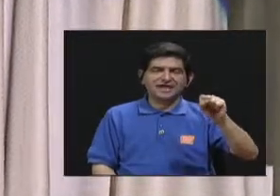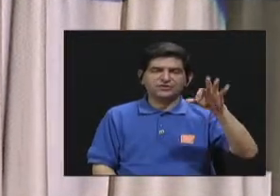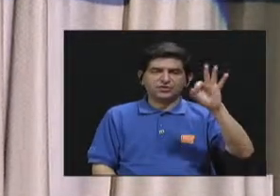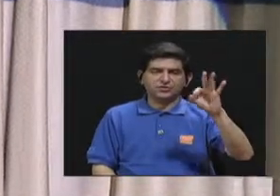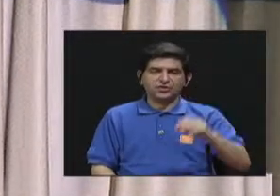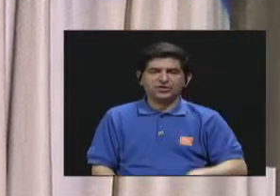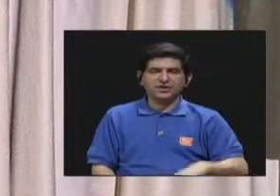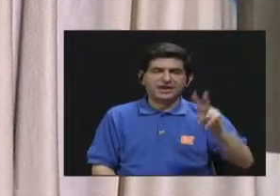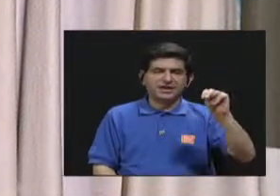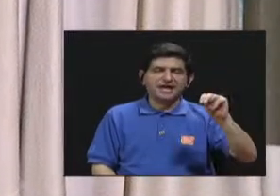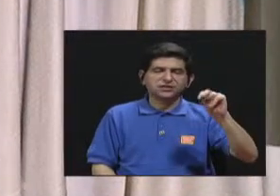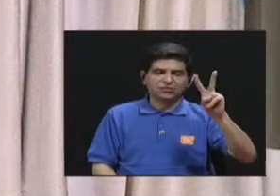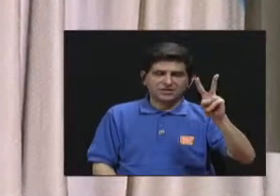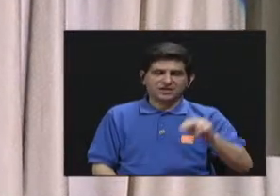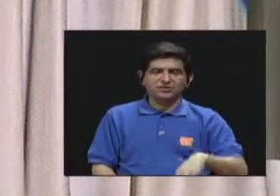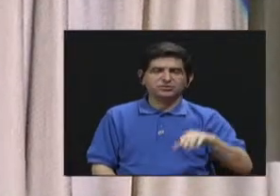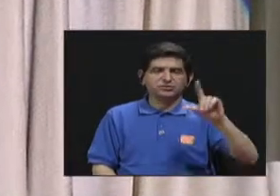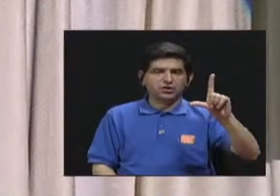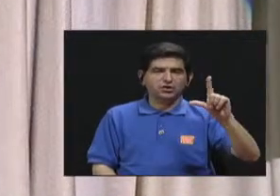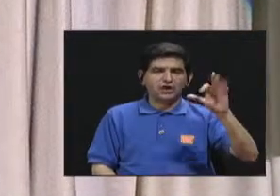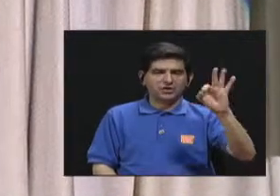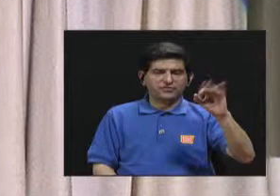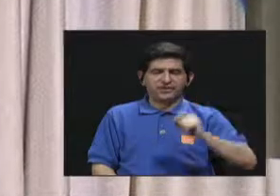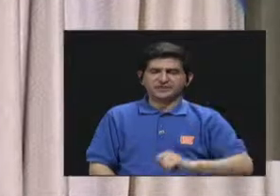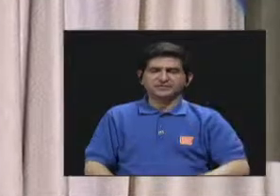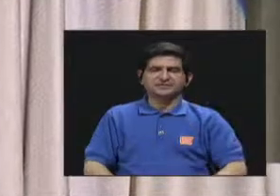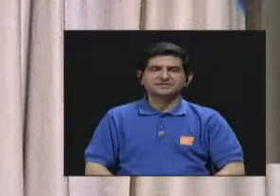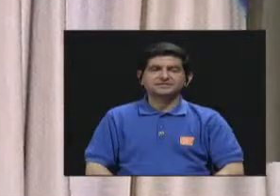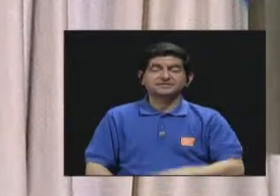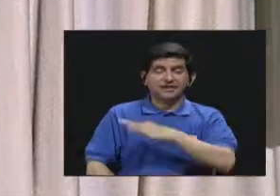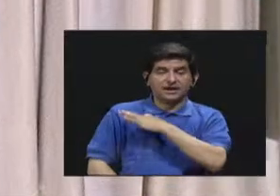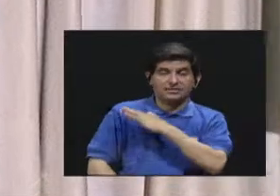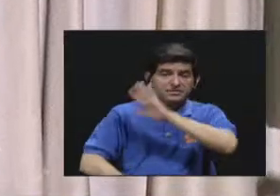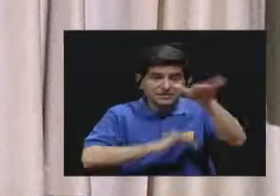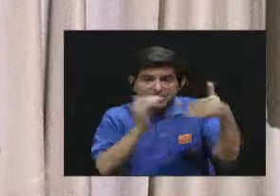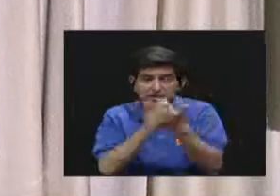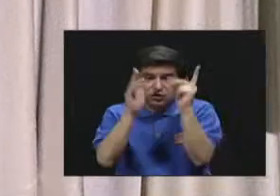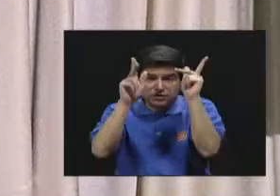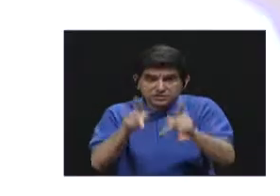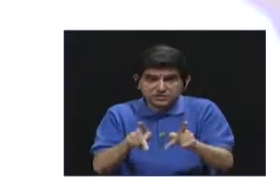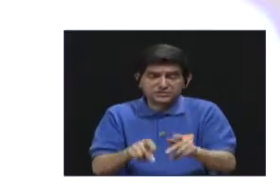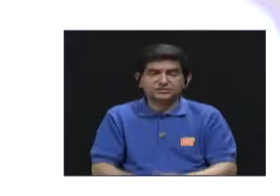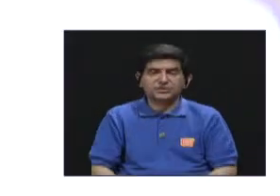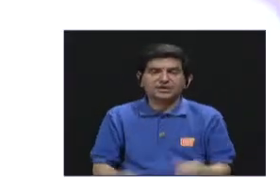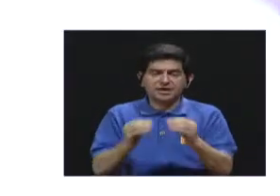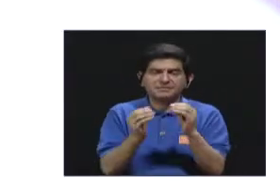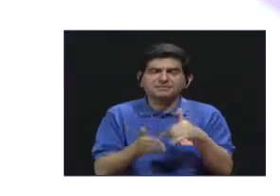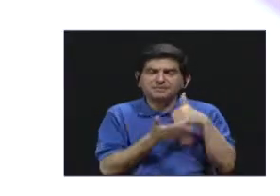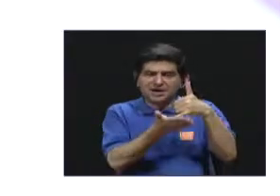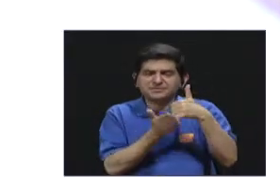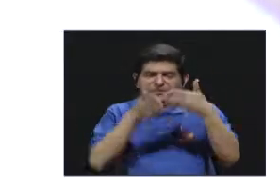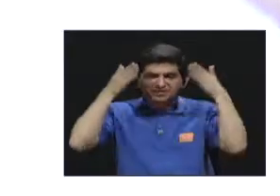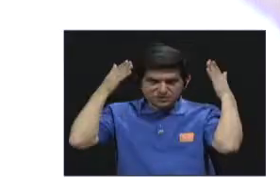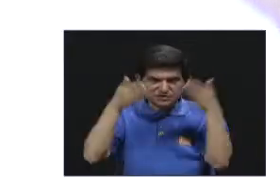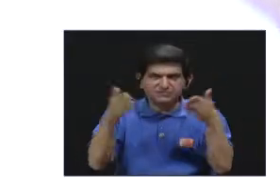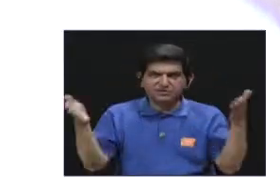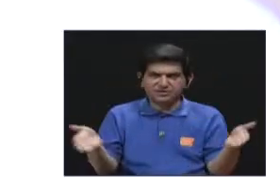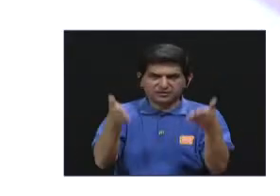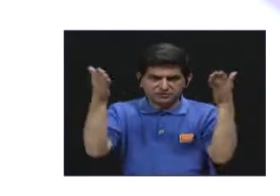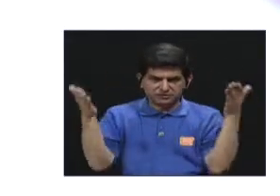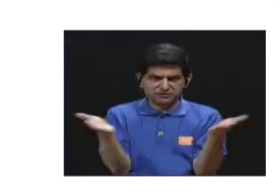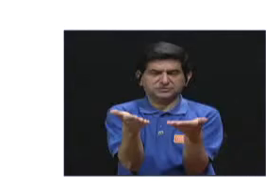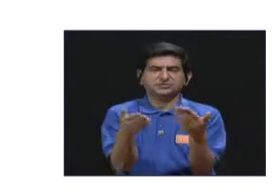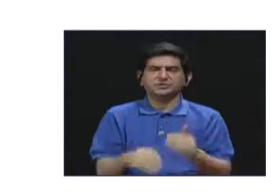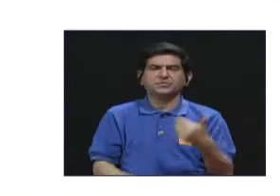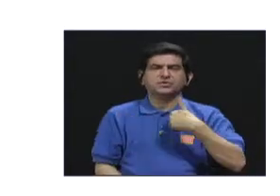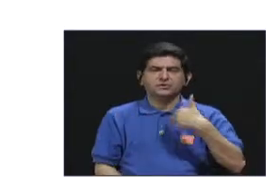Neto Villalobos y Leonardo Fallas. Les invitamos a todos. Bueno, más premios enfocados en incentivar, ¿verdad? A